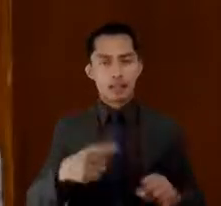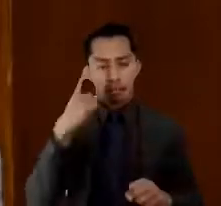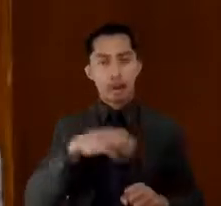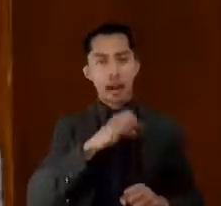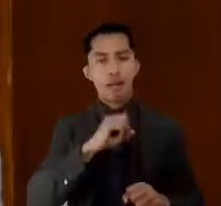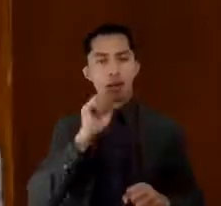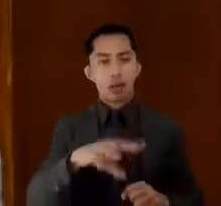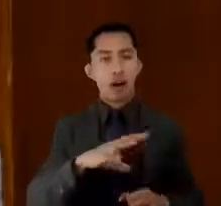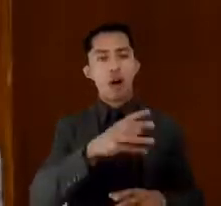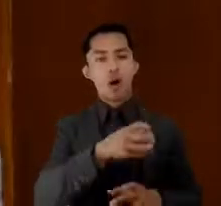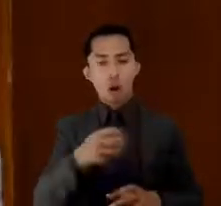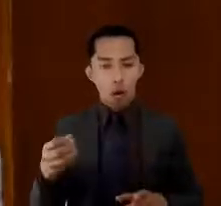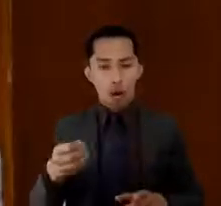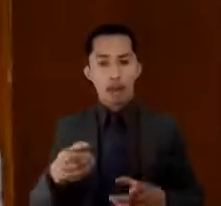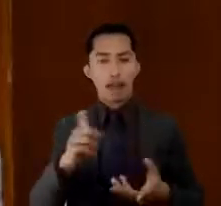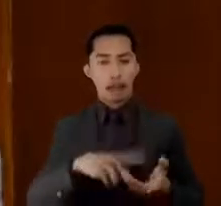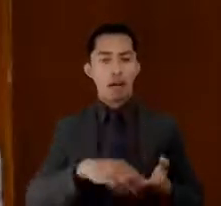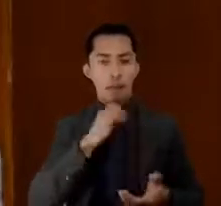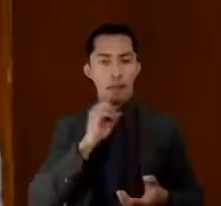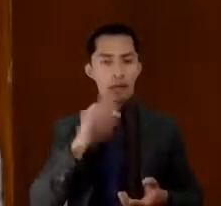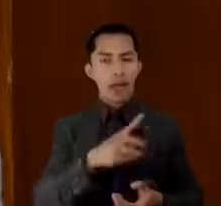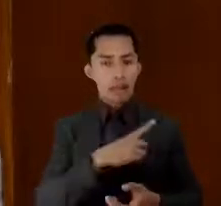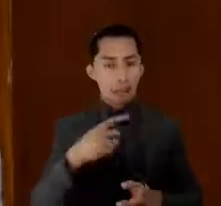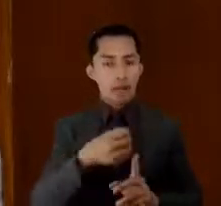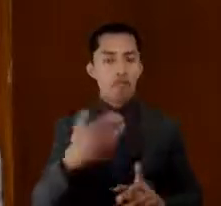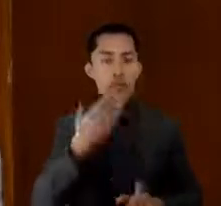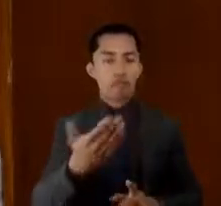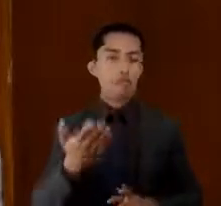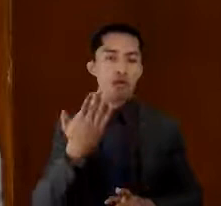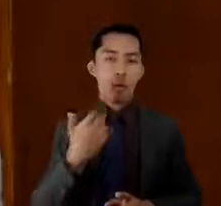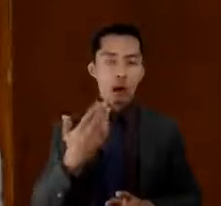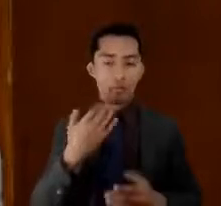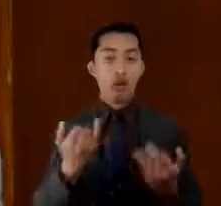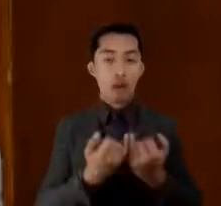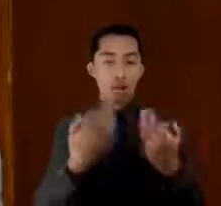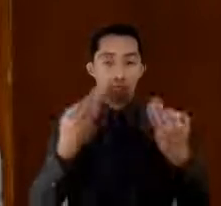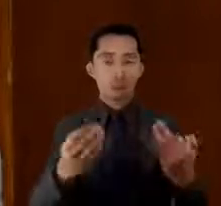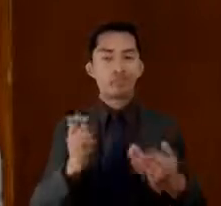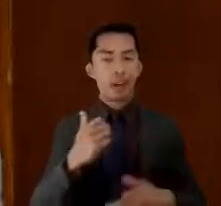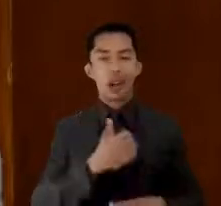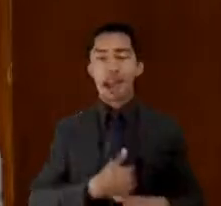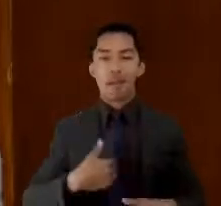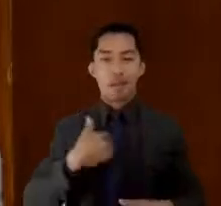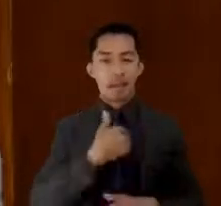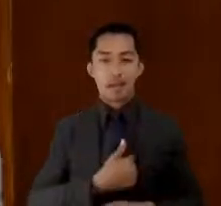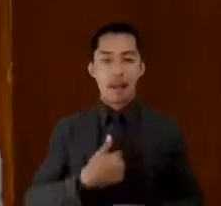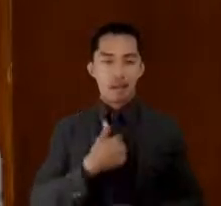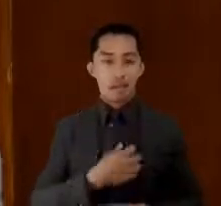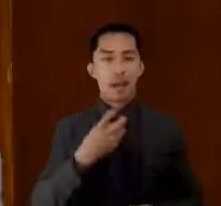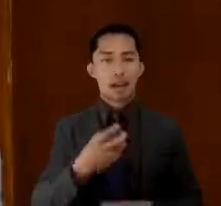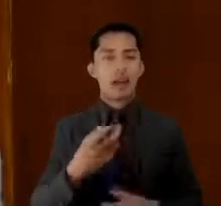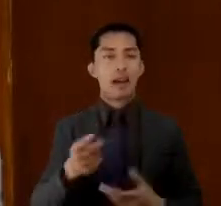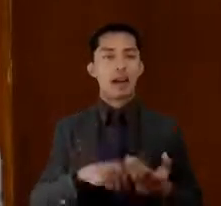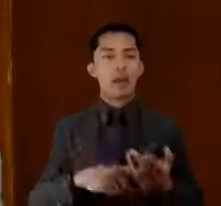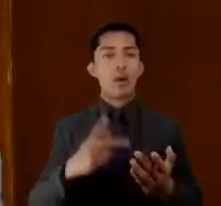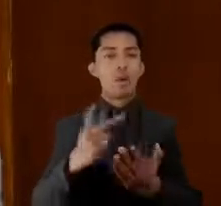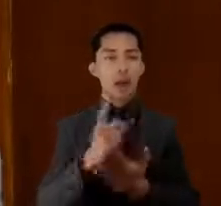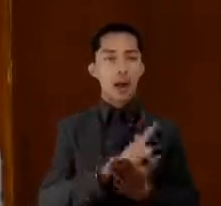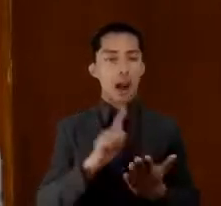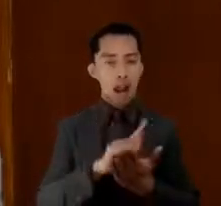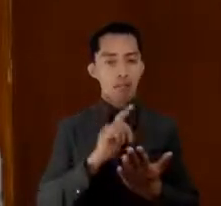gestión y disposición de los residuos, así como evidencia el lamentable estado en que se encuentra la política ambiental en nuestra